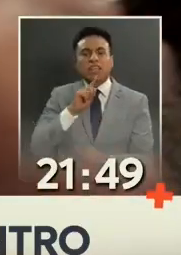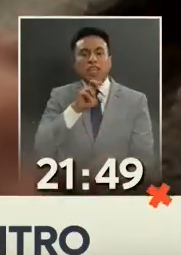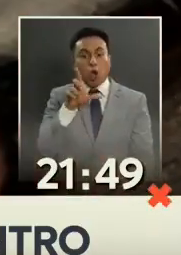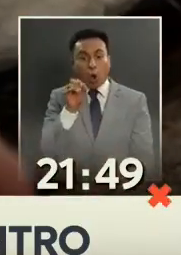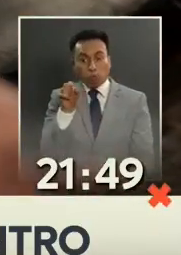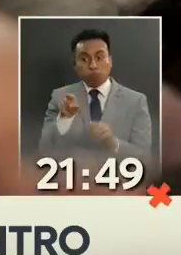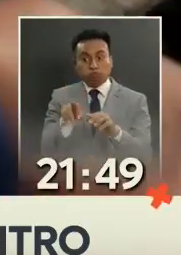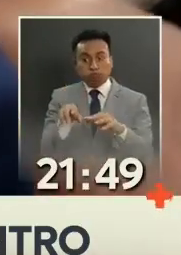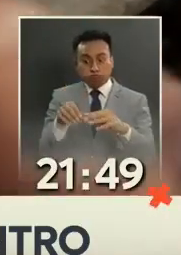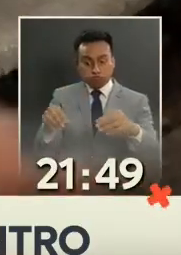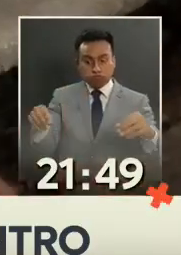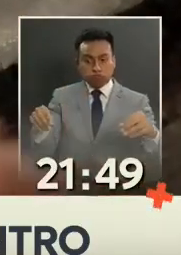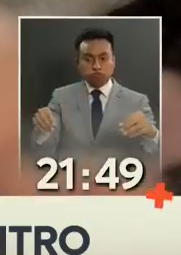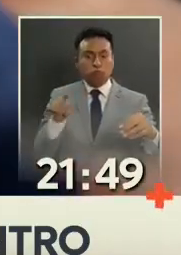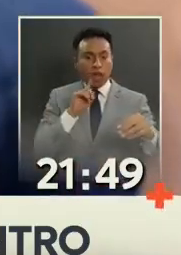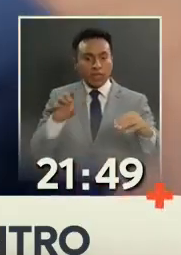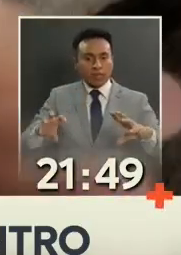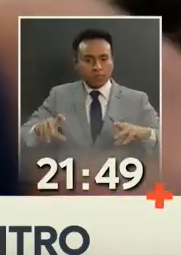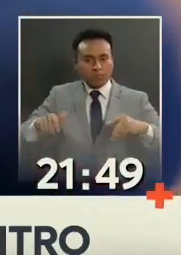Nuestra madre, ahí está.